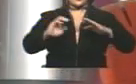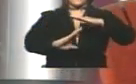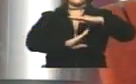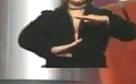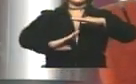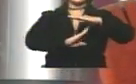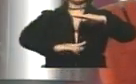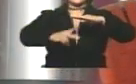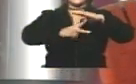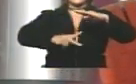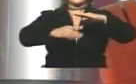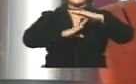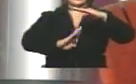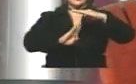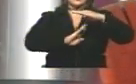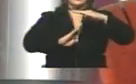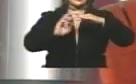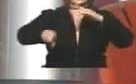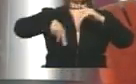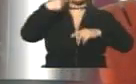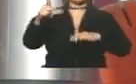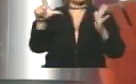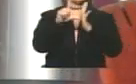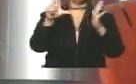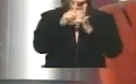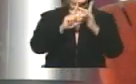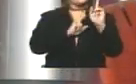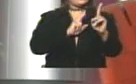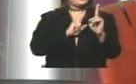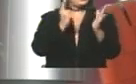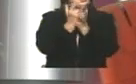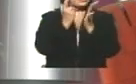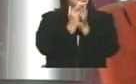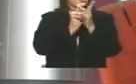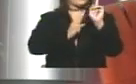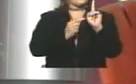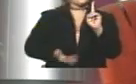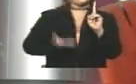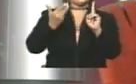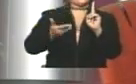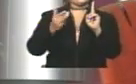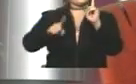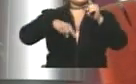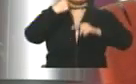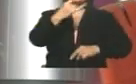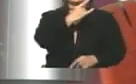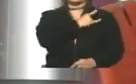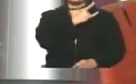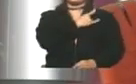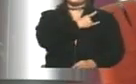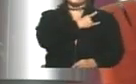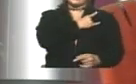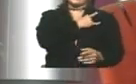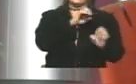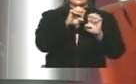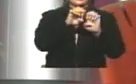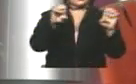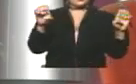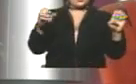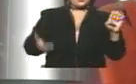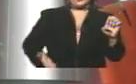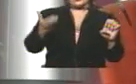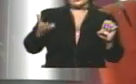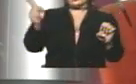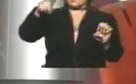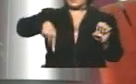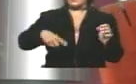básica y a posterior el bachillerato, y no menos importante, finalización en el marco educativo